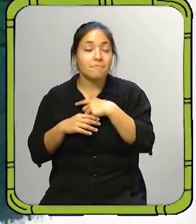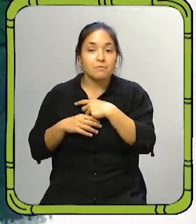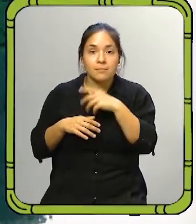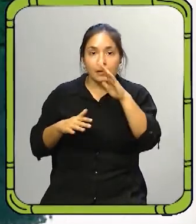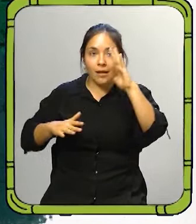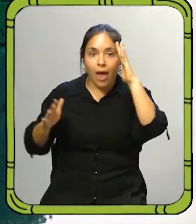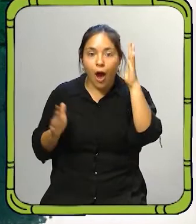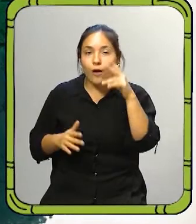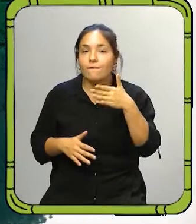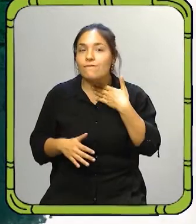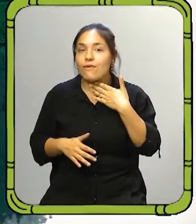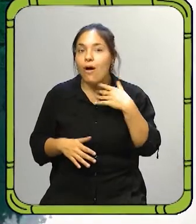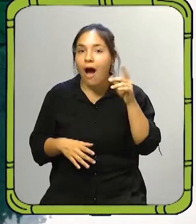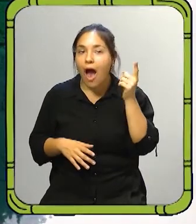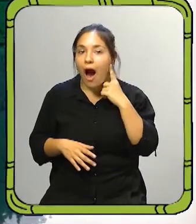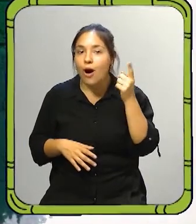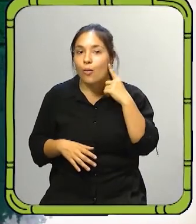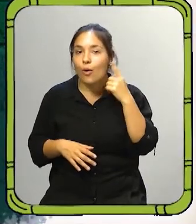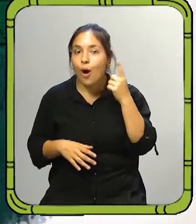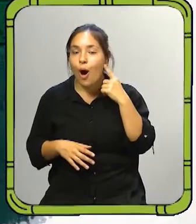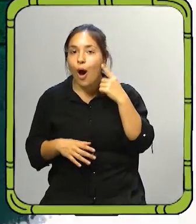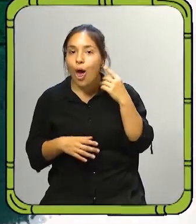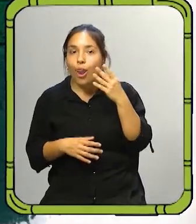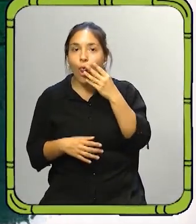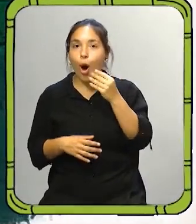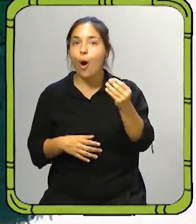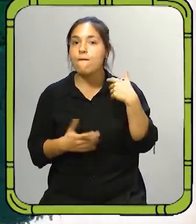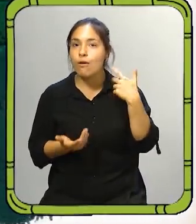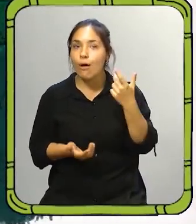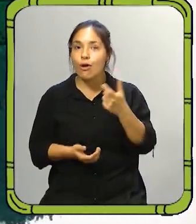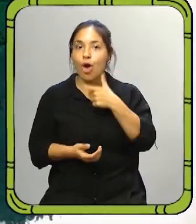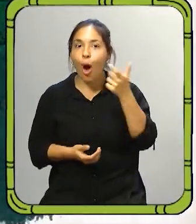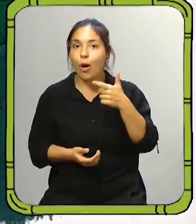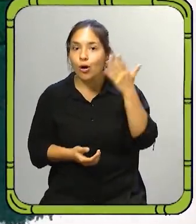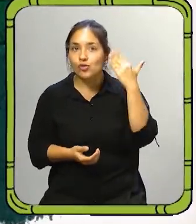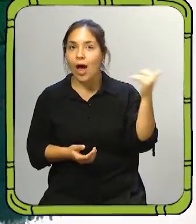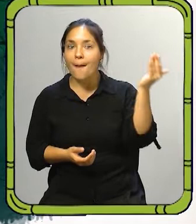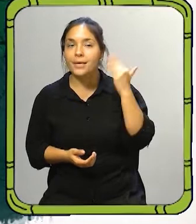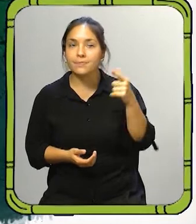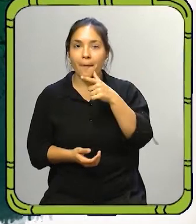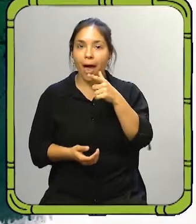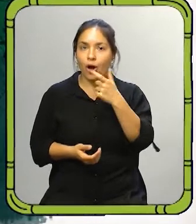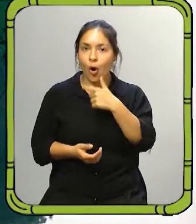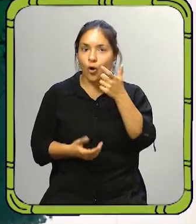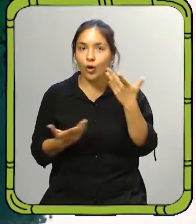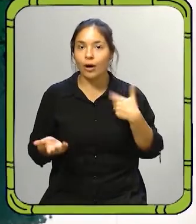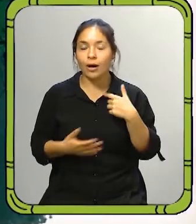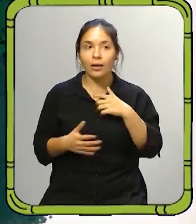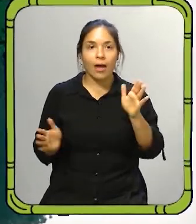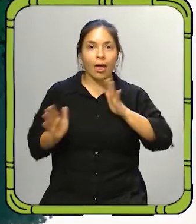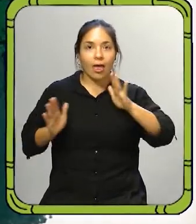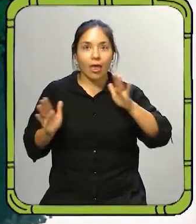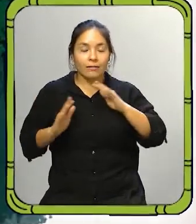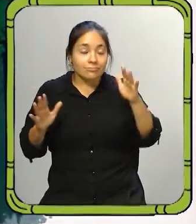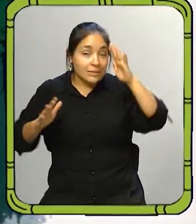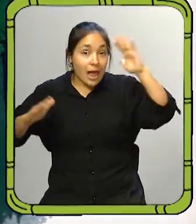lo llamaba. ¡Lobo! Sí, le decía Rojo, lobo. Rojito, lobo. Enseguida una nena